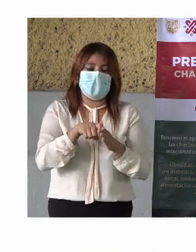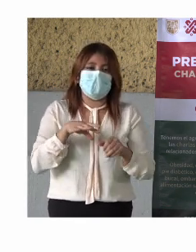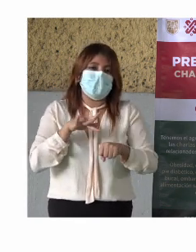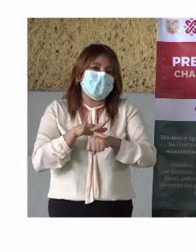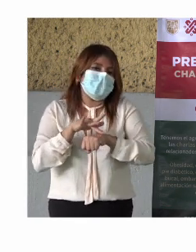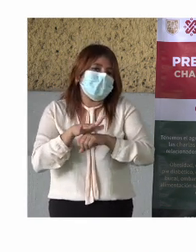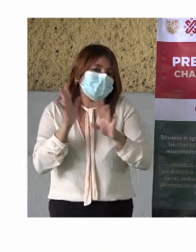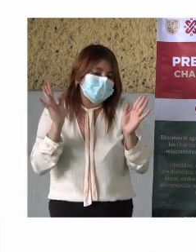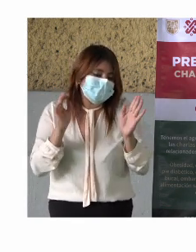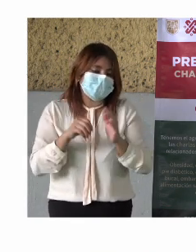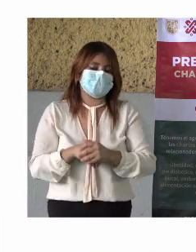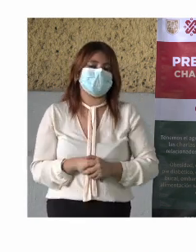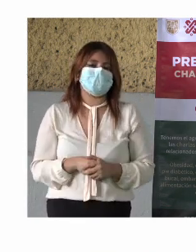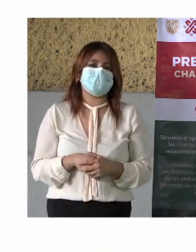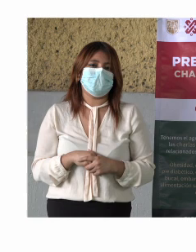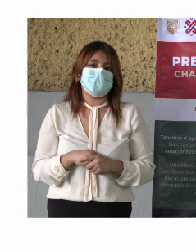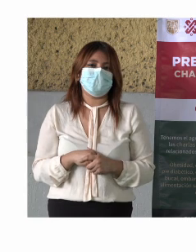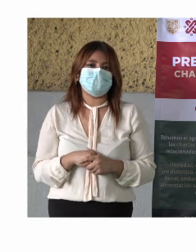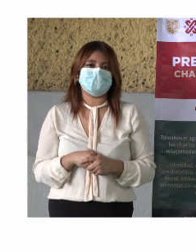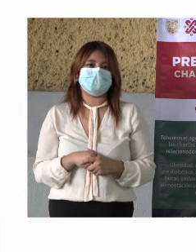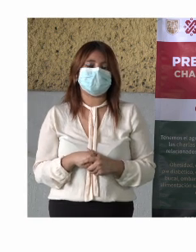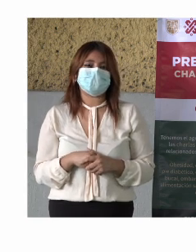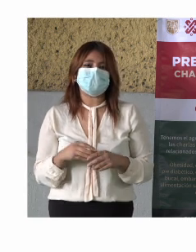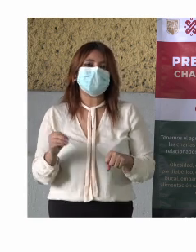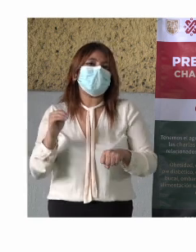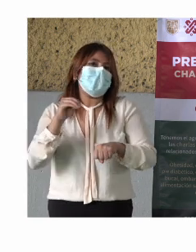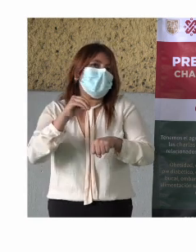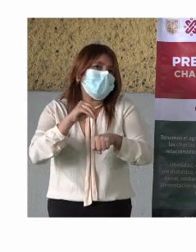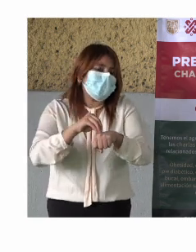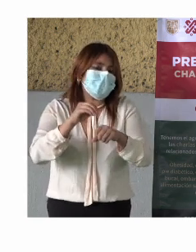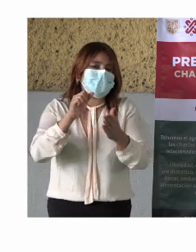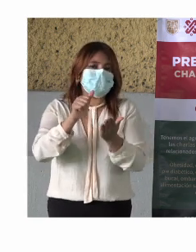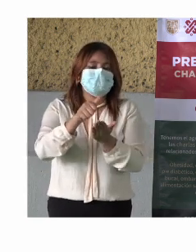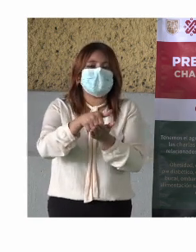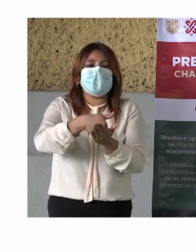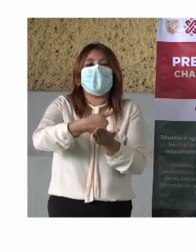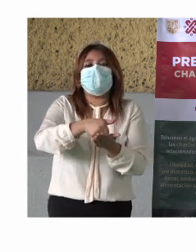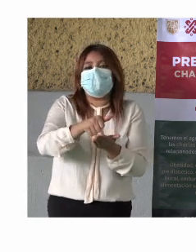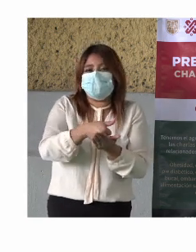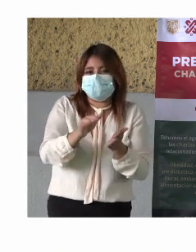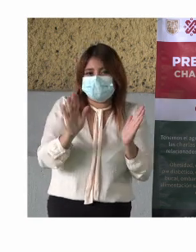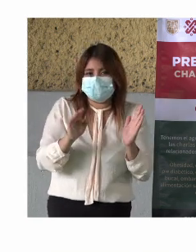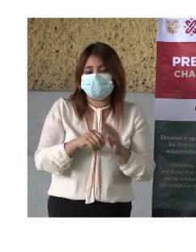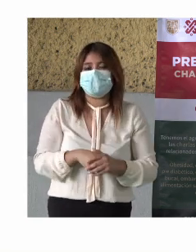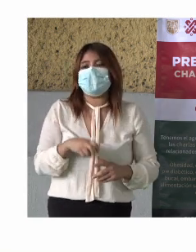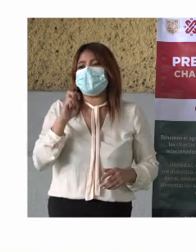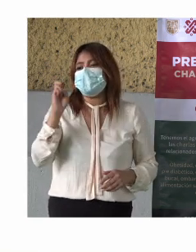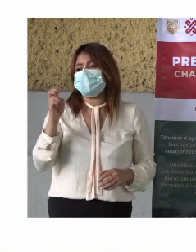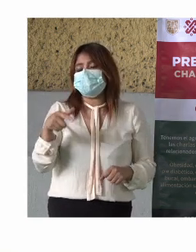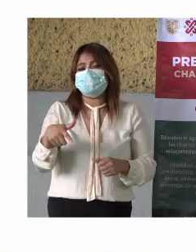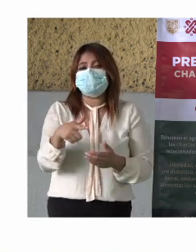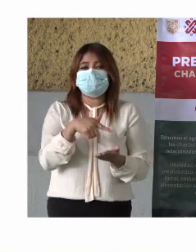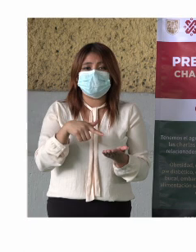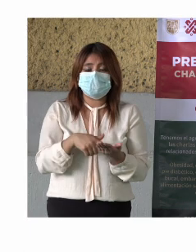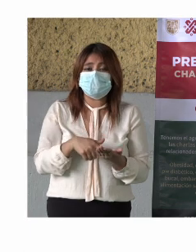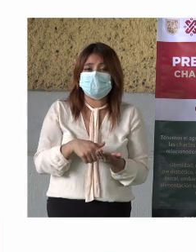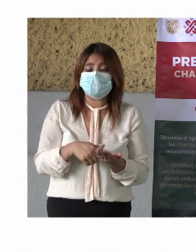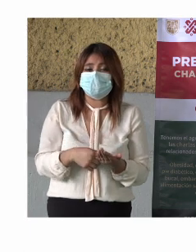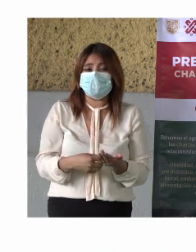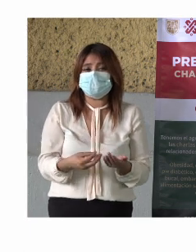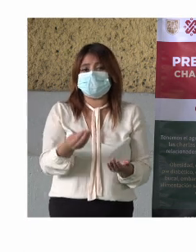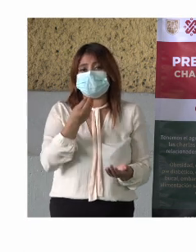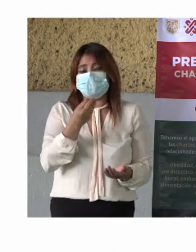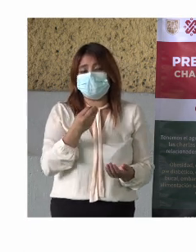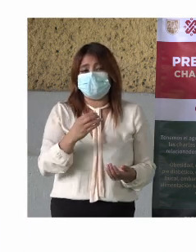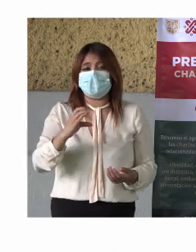ese sándwich de jamón y queso, y además le pusimos aguacate. Entonces ahí estamos teniendo carbohidratos, tenemos grasa y tenemos